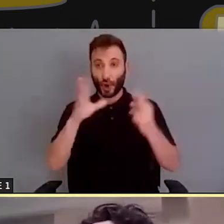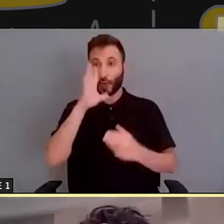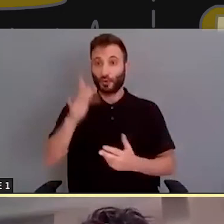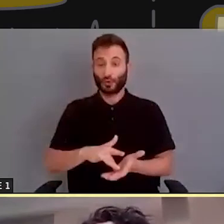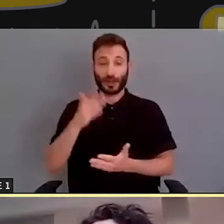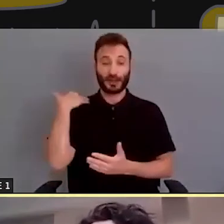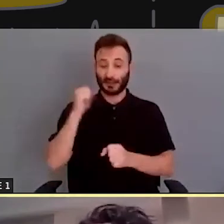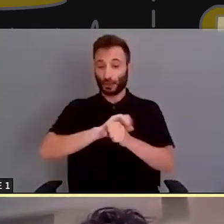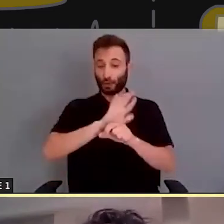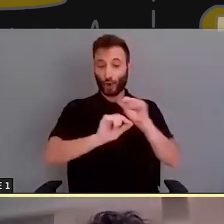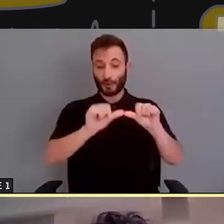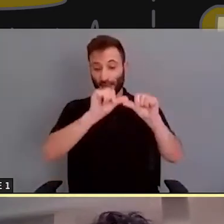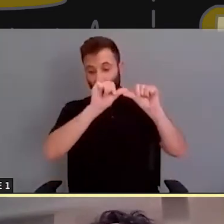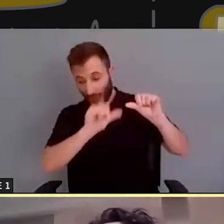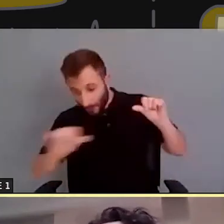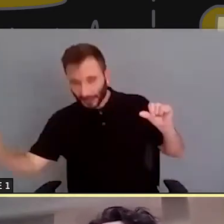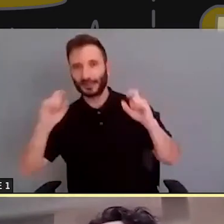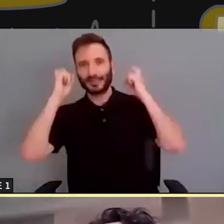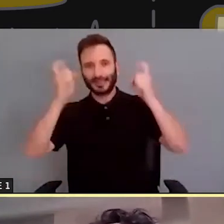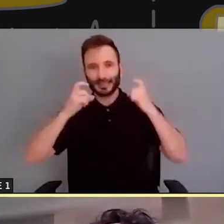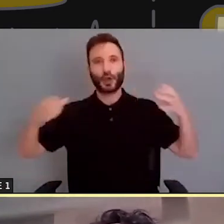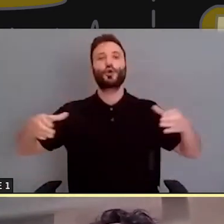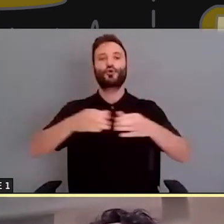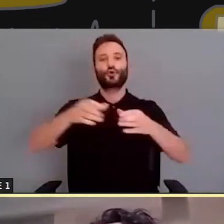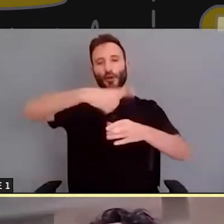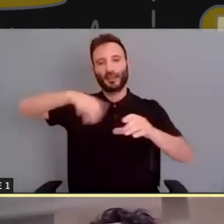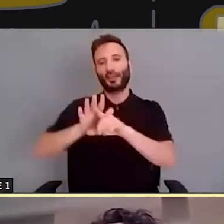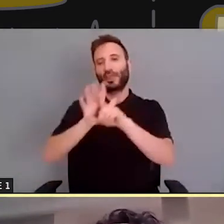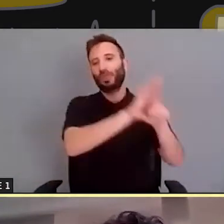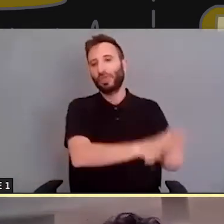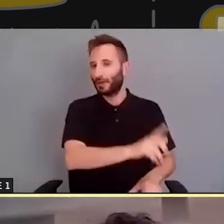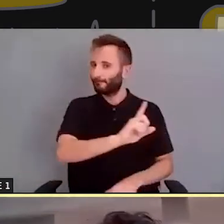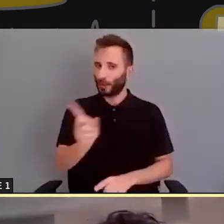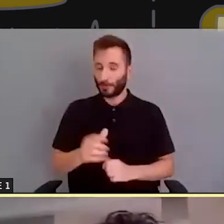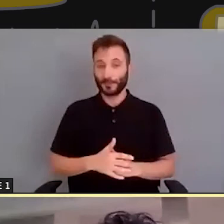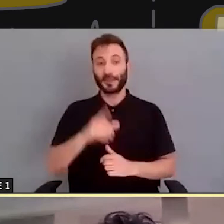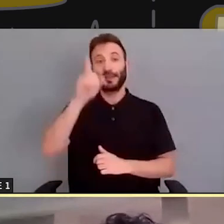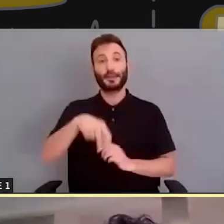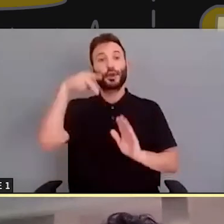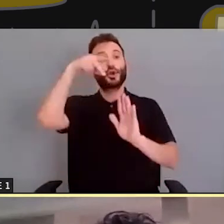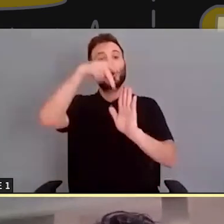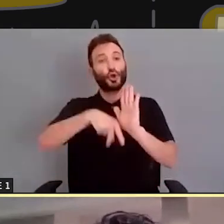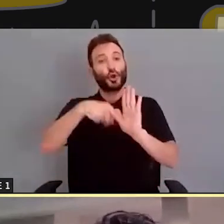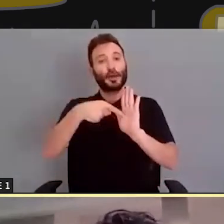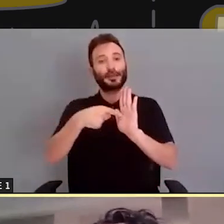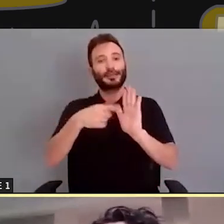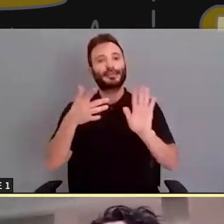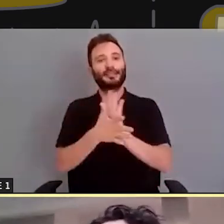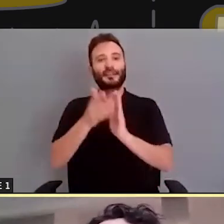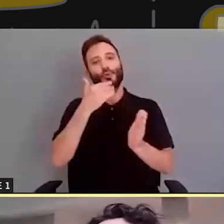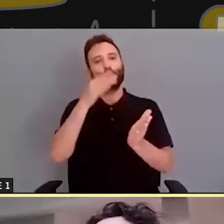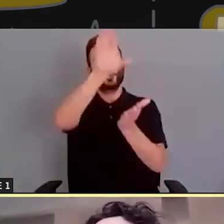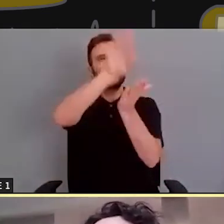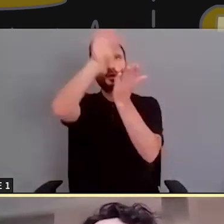que no debemos de dejar atrás a este colectivo que es tan importante. Y esta norma es una compilación, ¿no? Una compilación